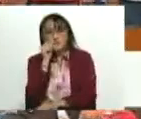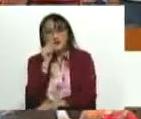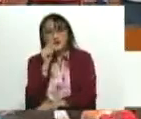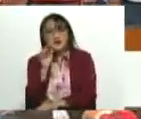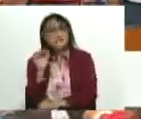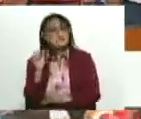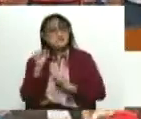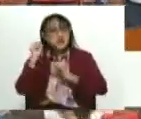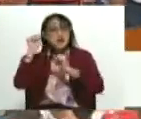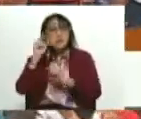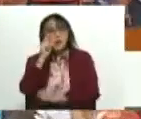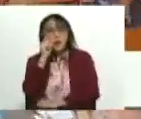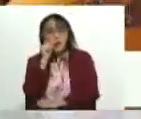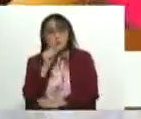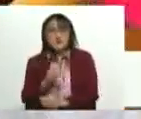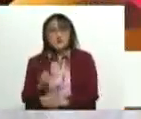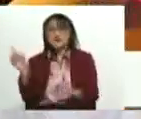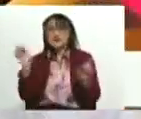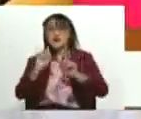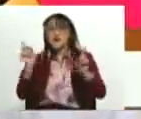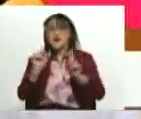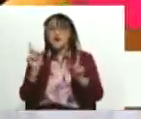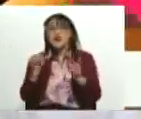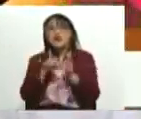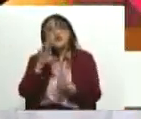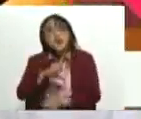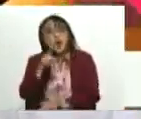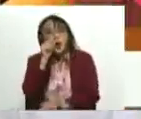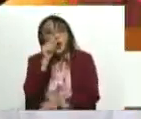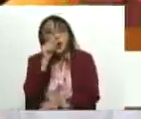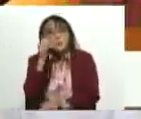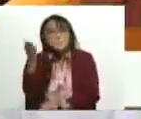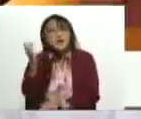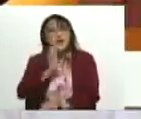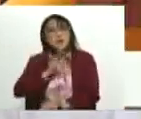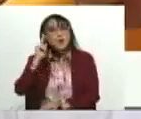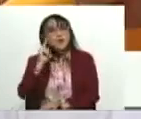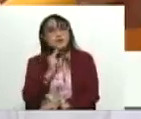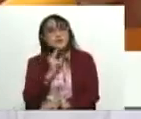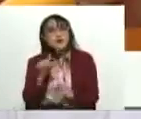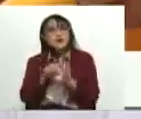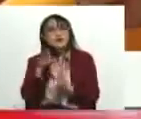los hombres aquí. ¿Dónde están los hombres de Upata?